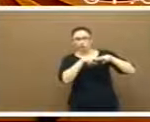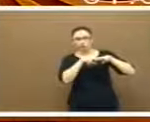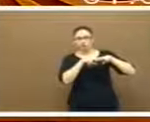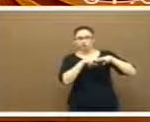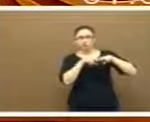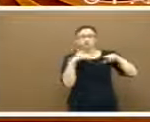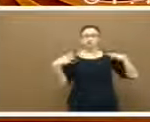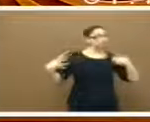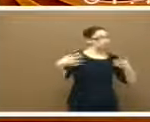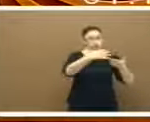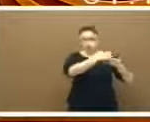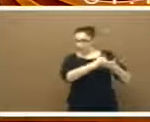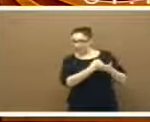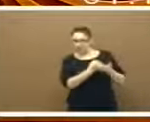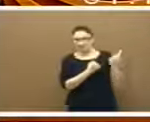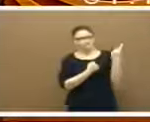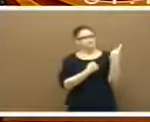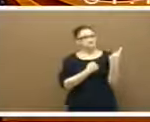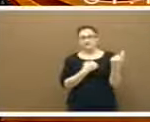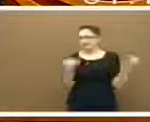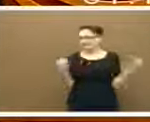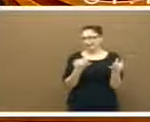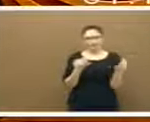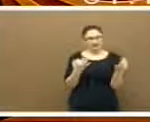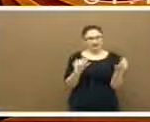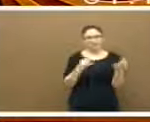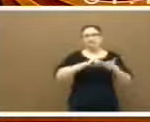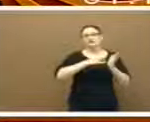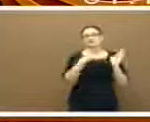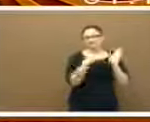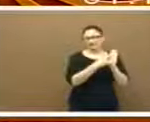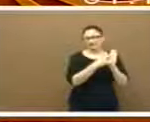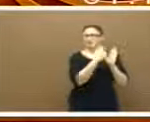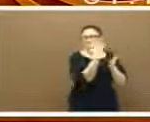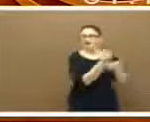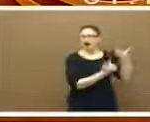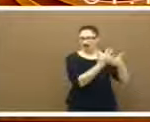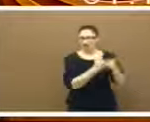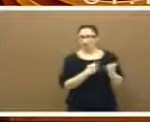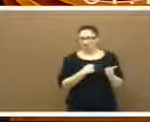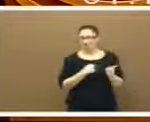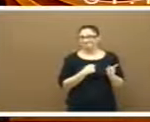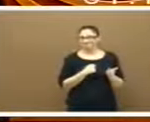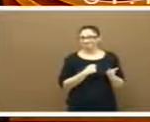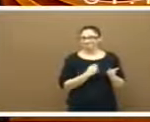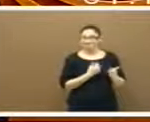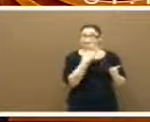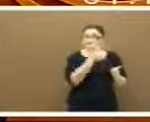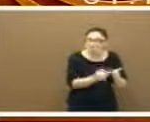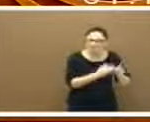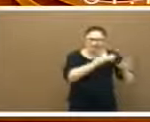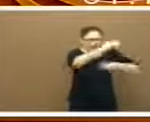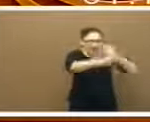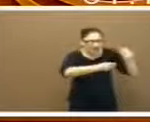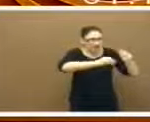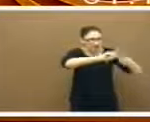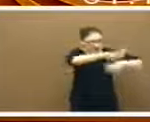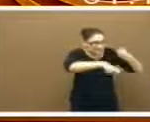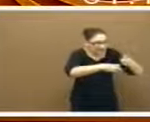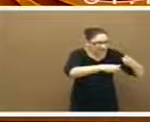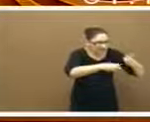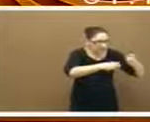ellas, todas ellas adolecen, en cierto modo, de deficiencias técnicas y en muchas ocasiones hacen enmiendas que nada aportan al presupuesto porque están